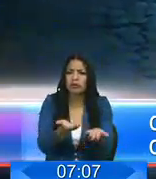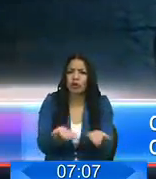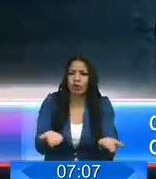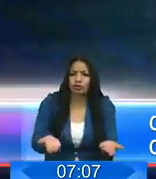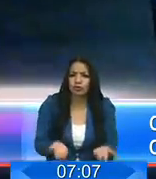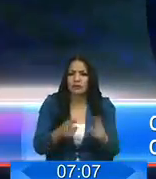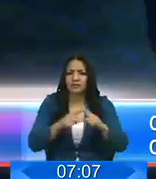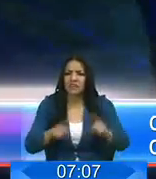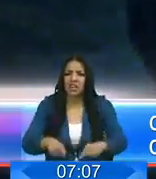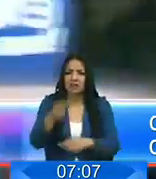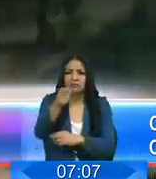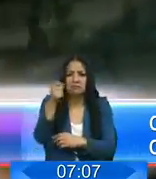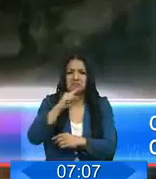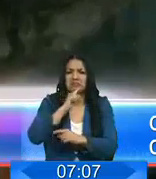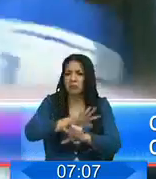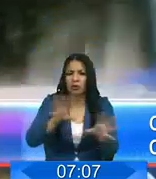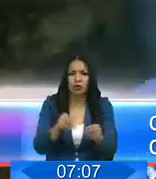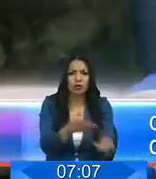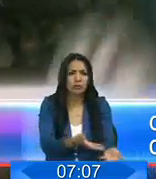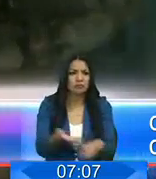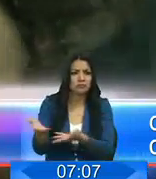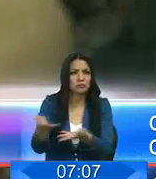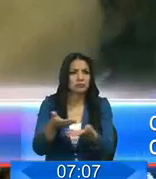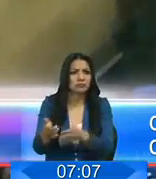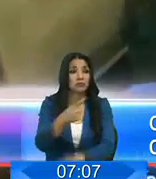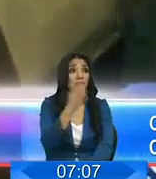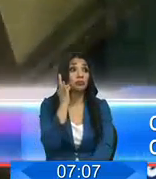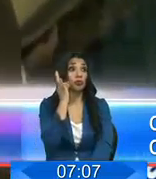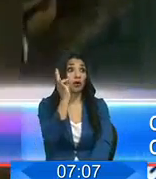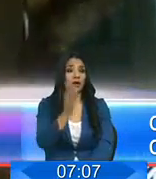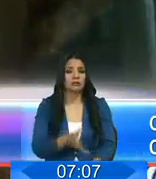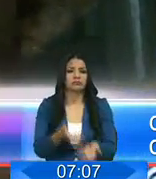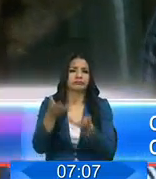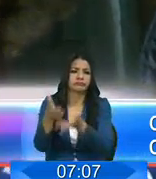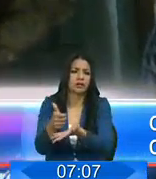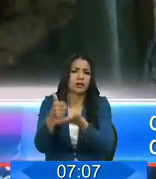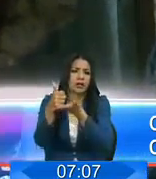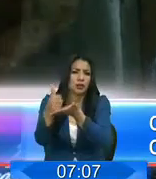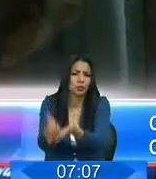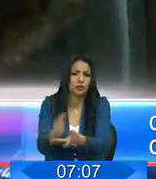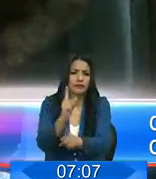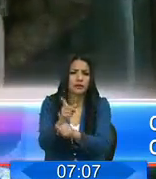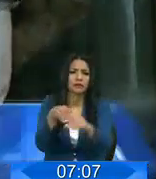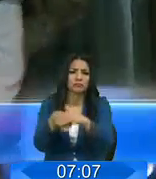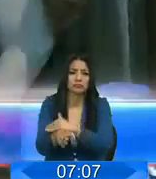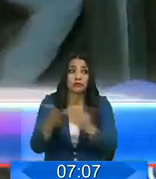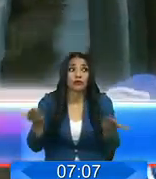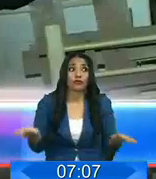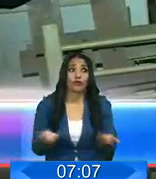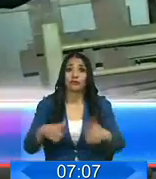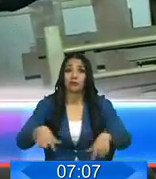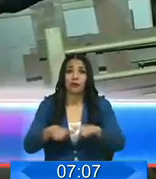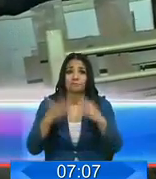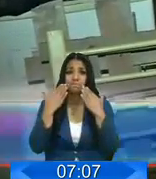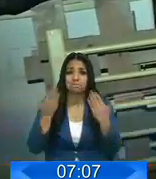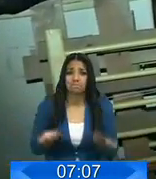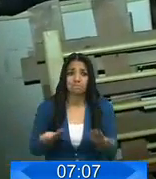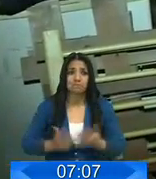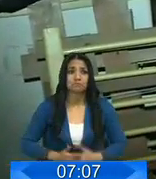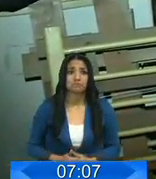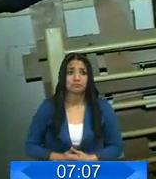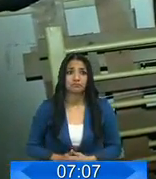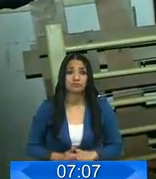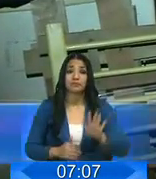enseres y electrodomésticos. Una señora estamos encargando porque ya no tenemos a dónde ir. Él es pobre